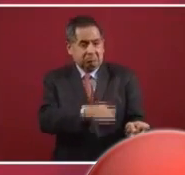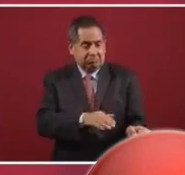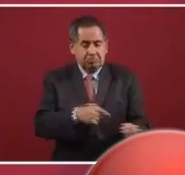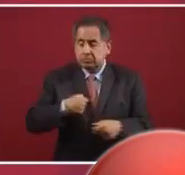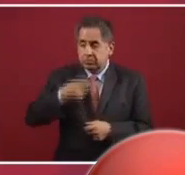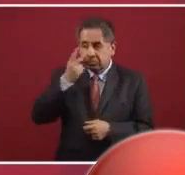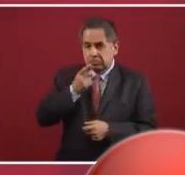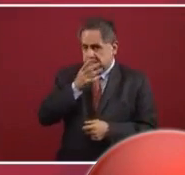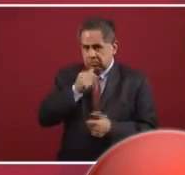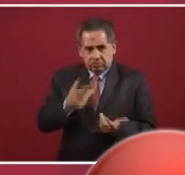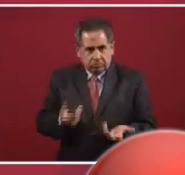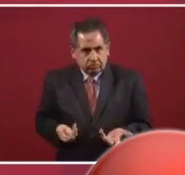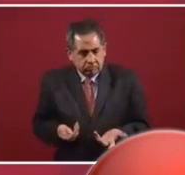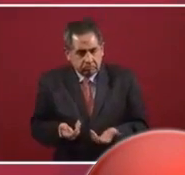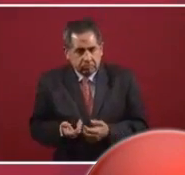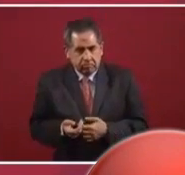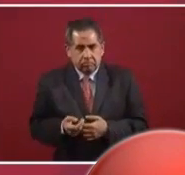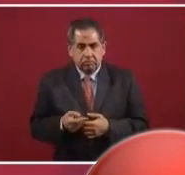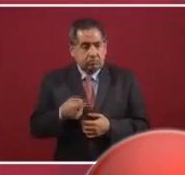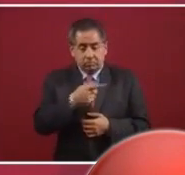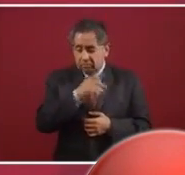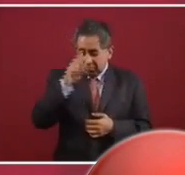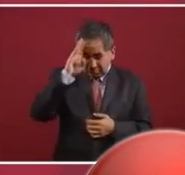porque eso es muy fuerte.